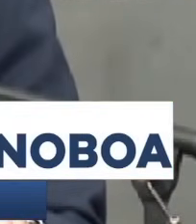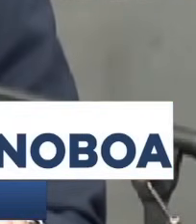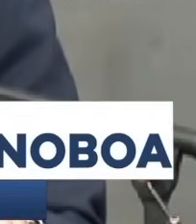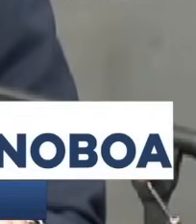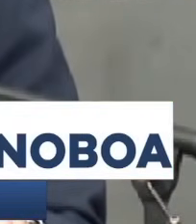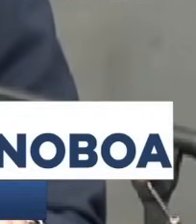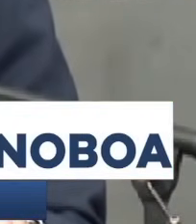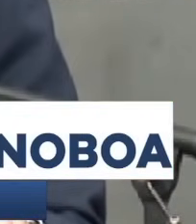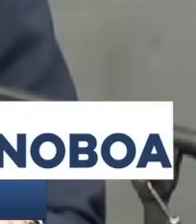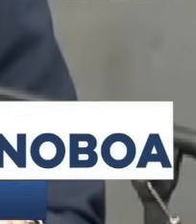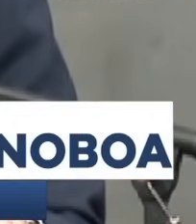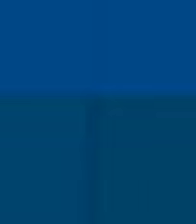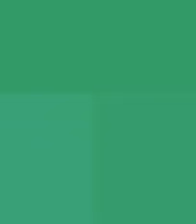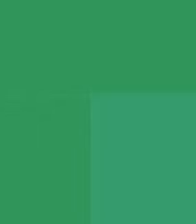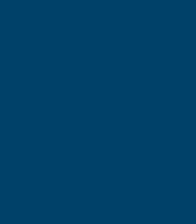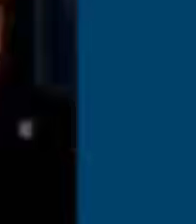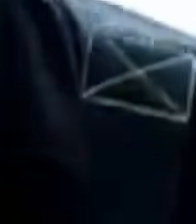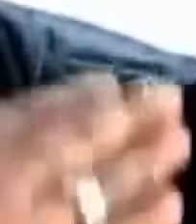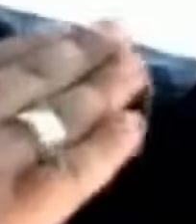por campaña electoral.